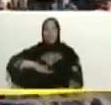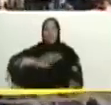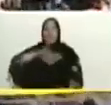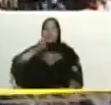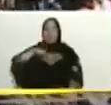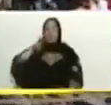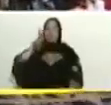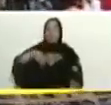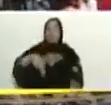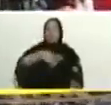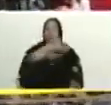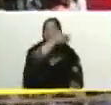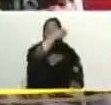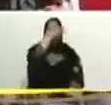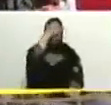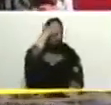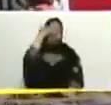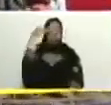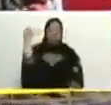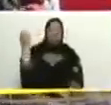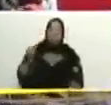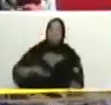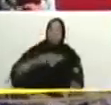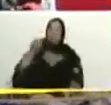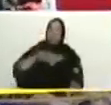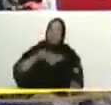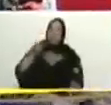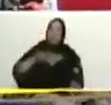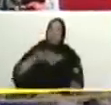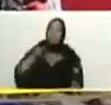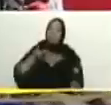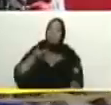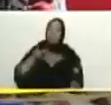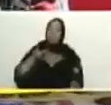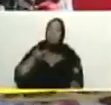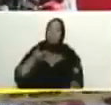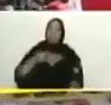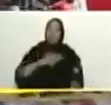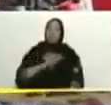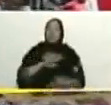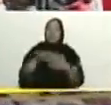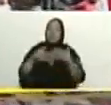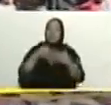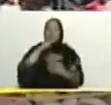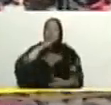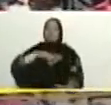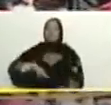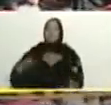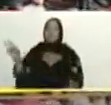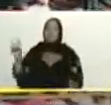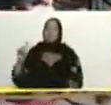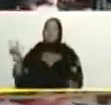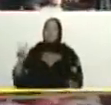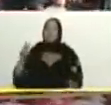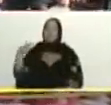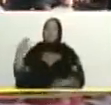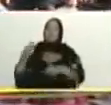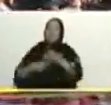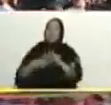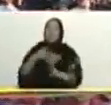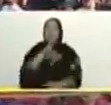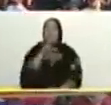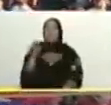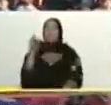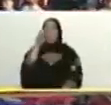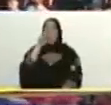inolvidables, más gloriosas de toda la historia de más de 200